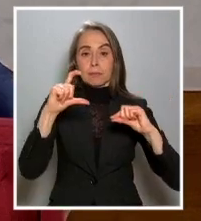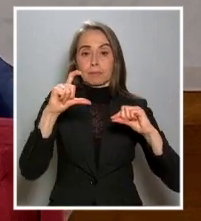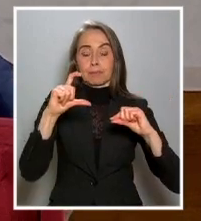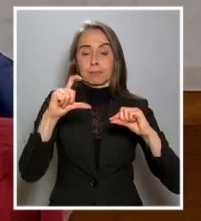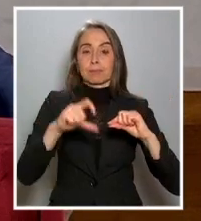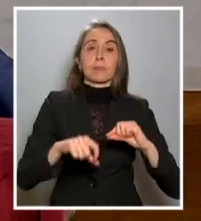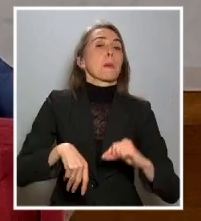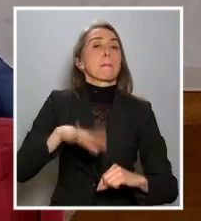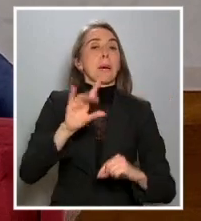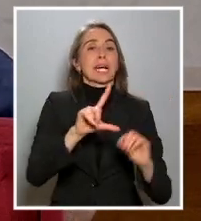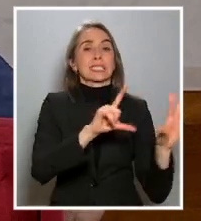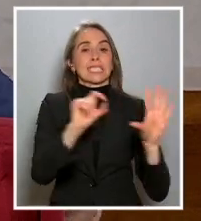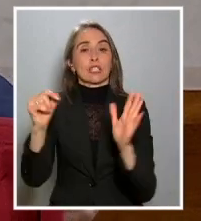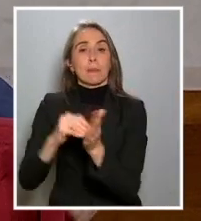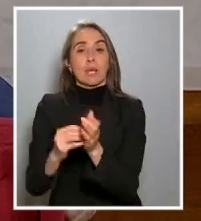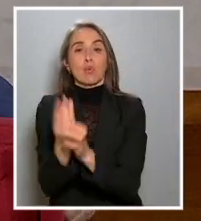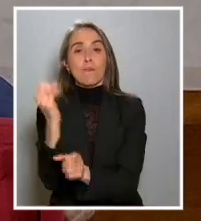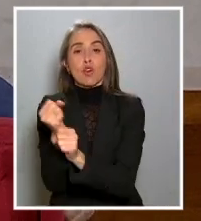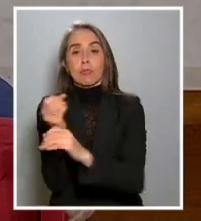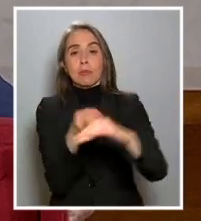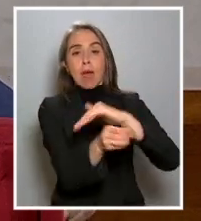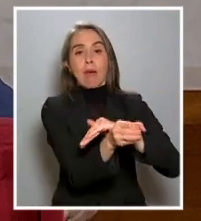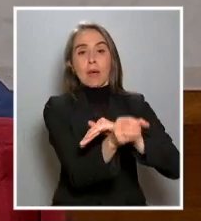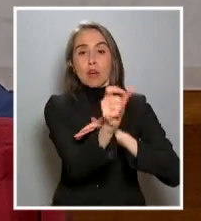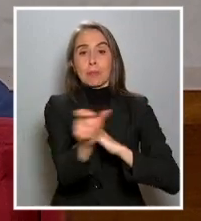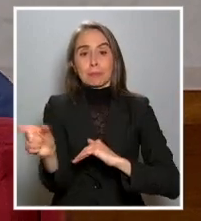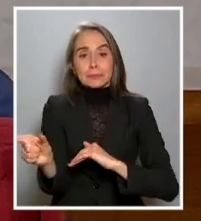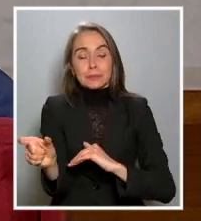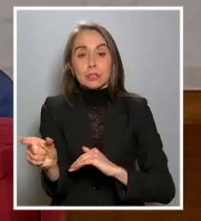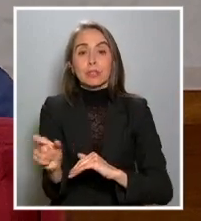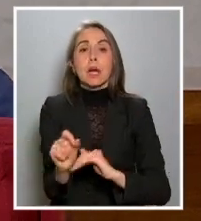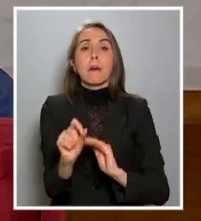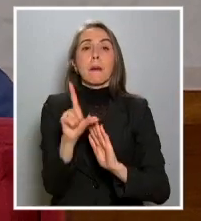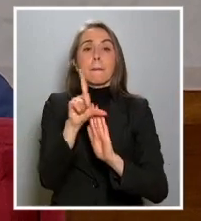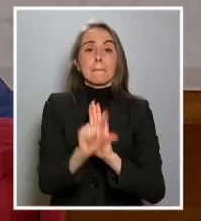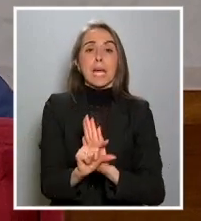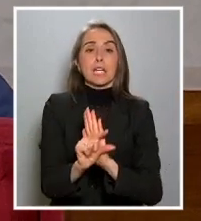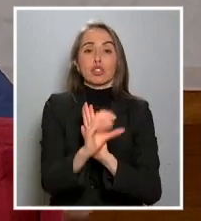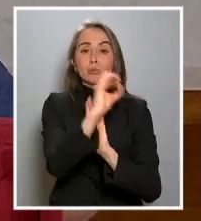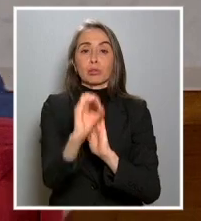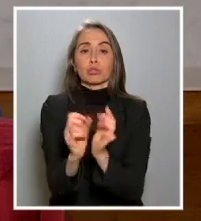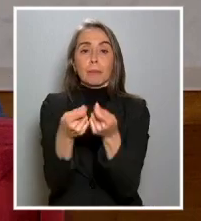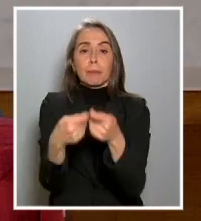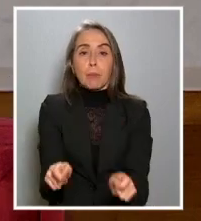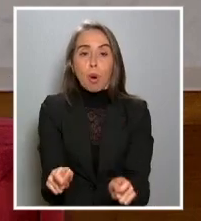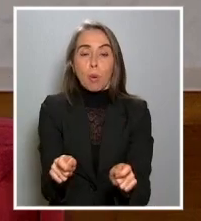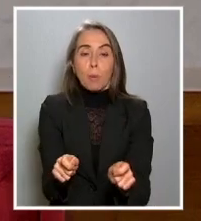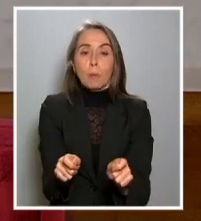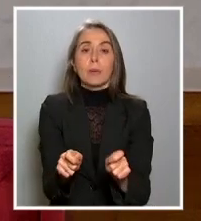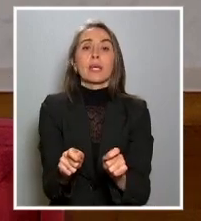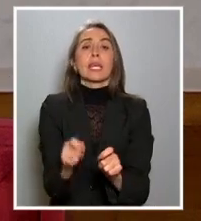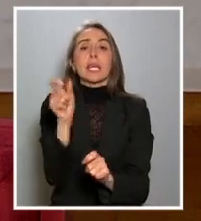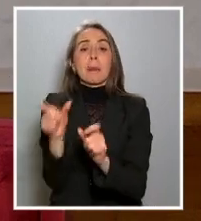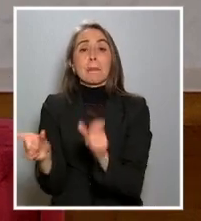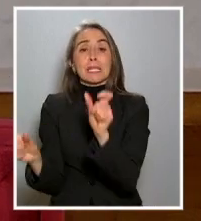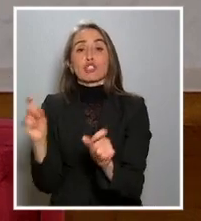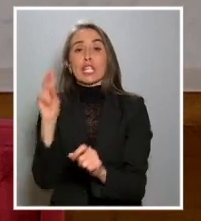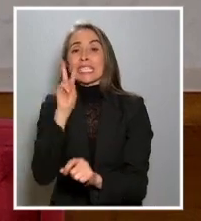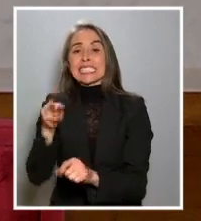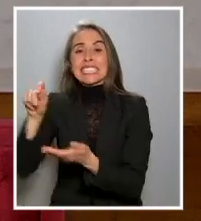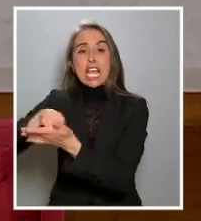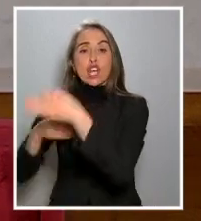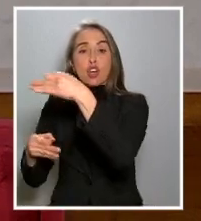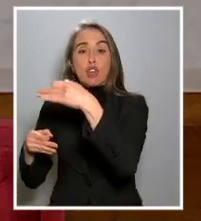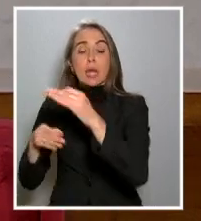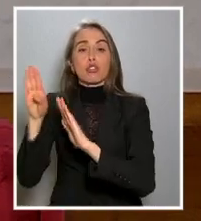generado más de 700.000 nuevos empleos. Se habrá reducido la pobreza. Las tasas de informalidad serán menores que